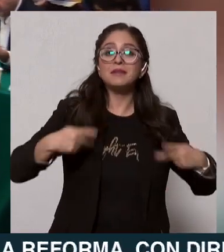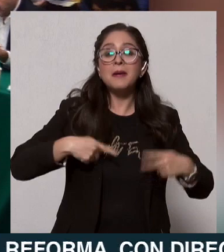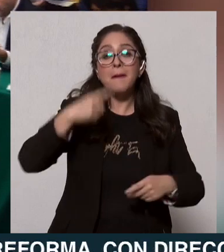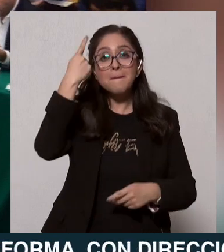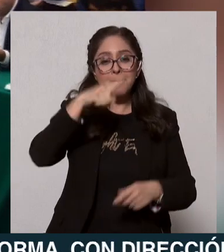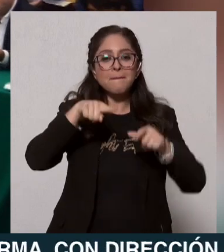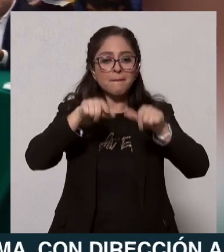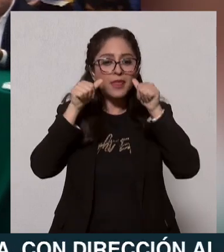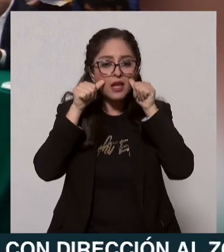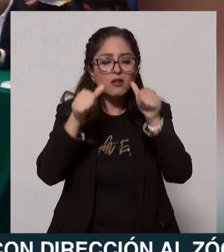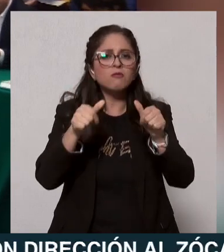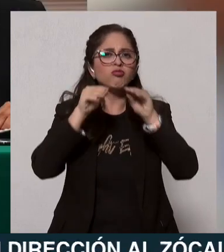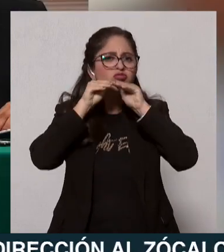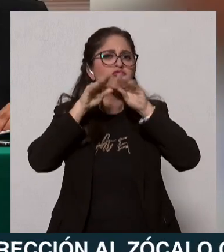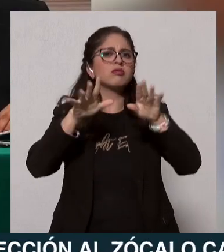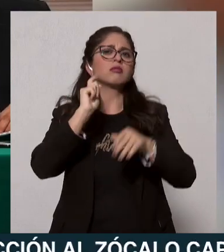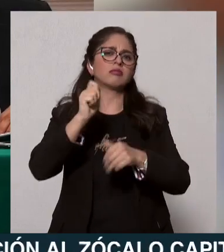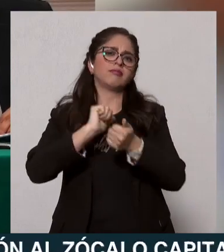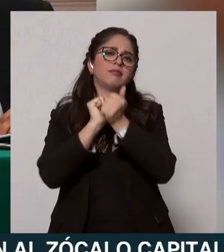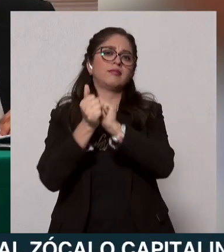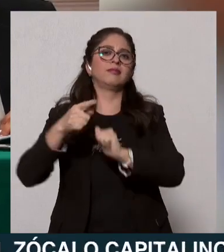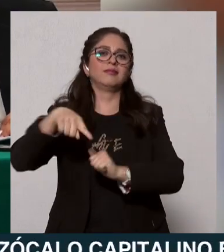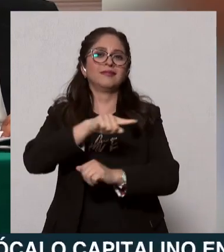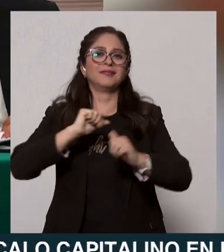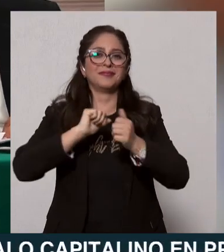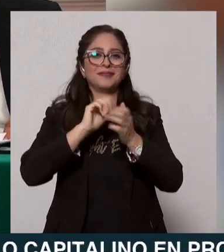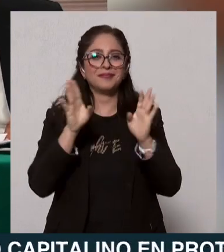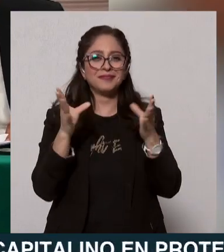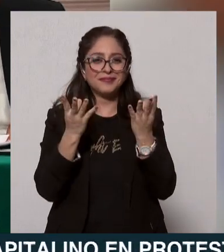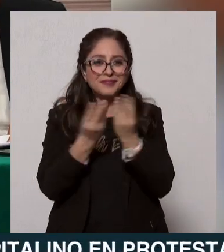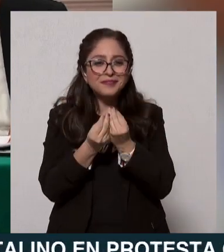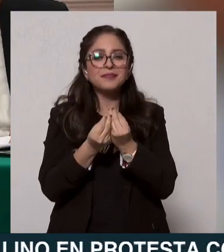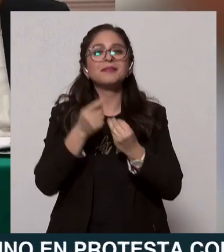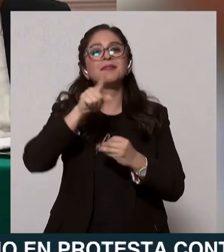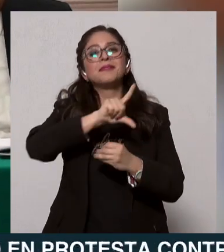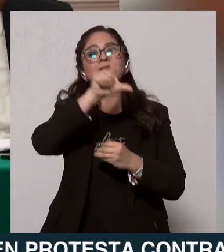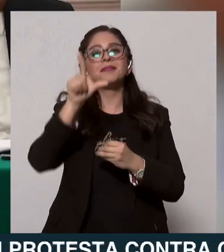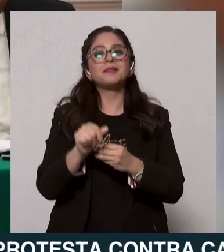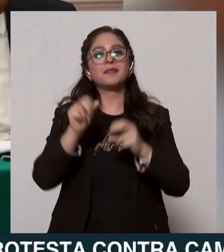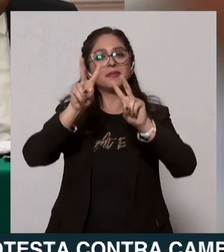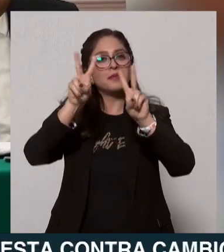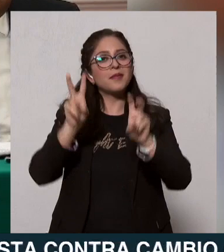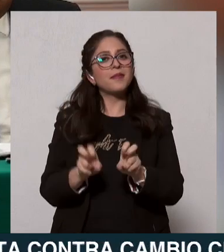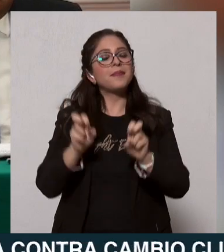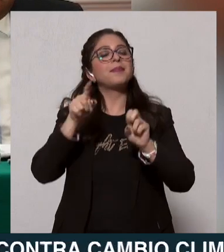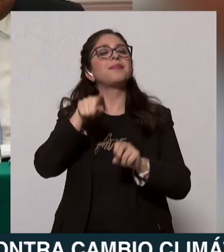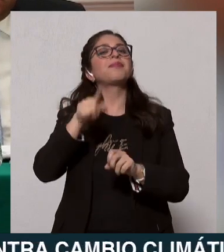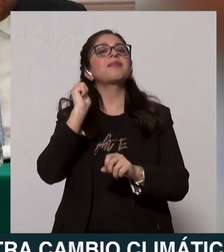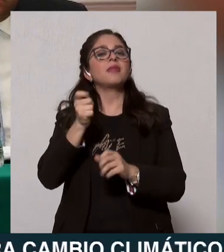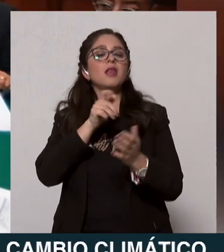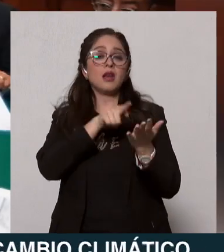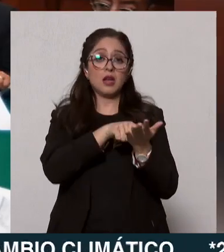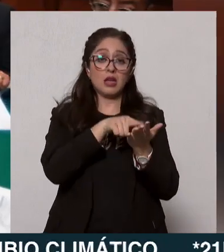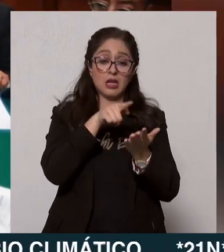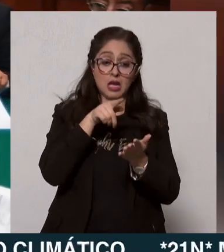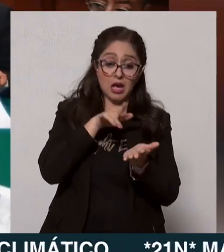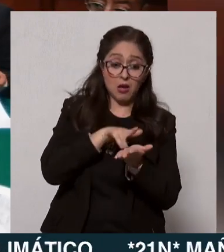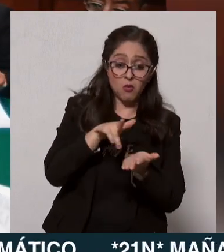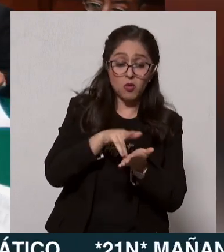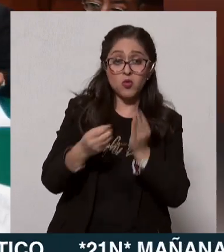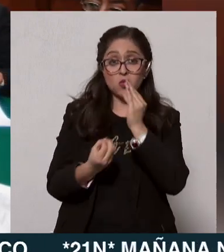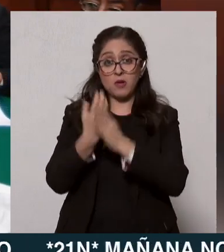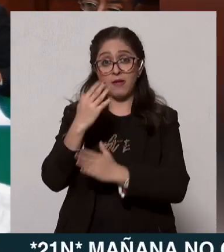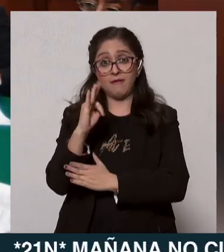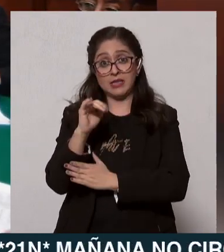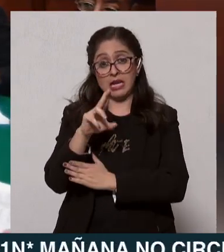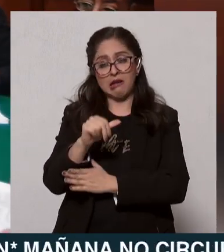visto y visible más bien ante los agresores. Y el segundo tema que va a cambiar totalmente de la Procuraduría a la Fiscalía y debe tomarse con